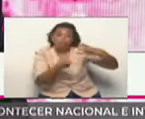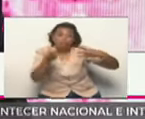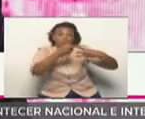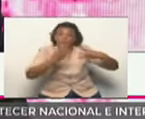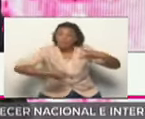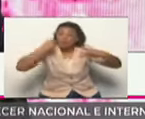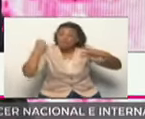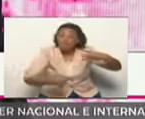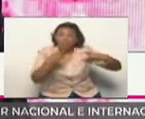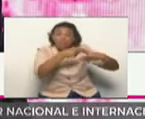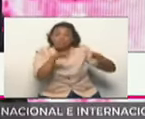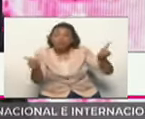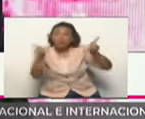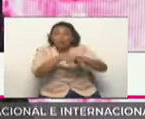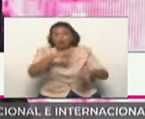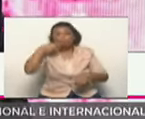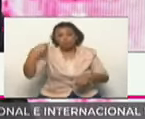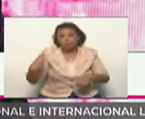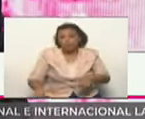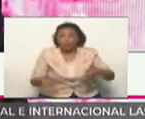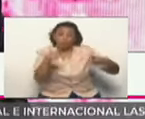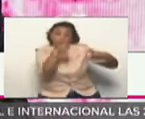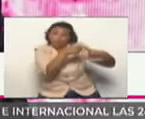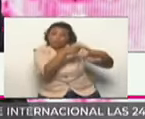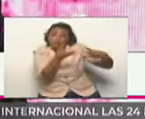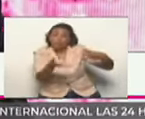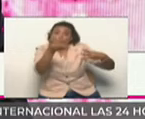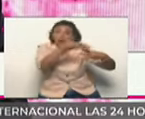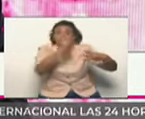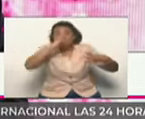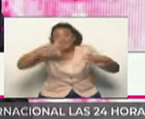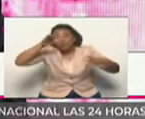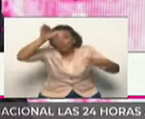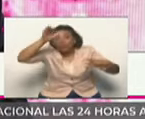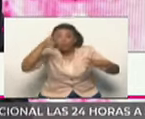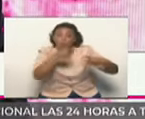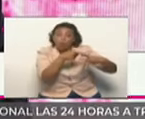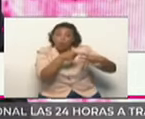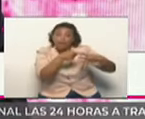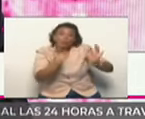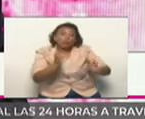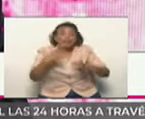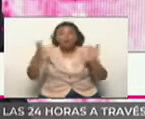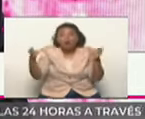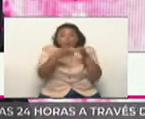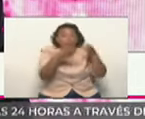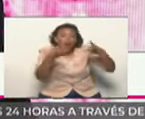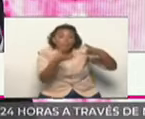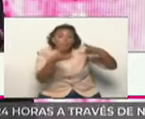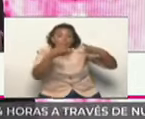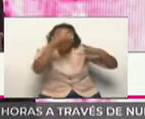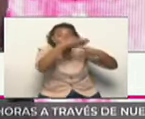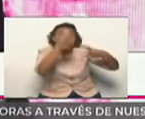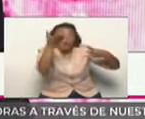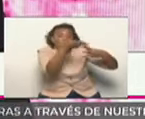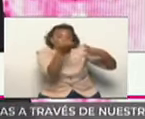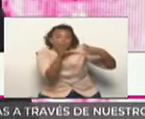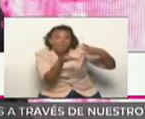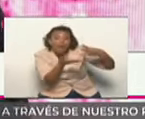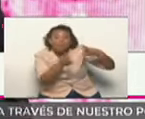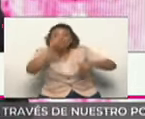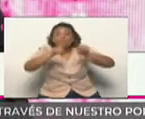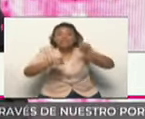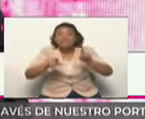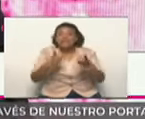potencias emergentes más importantes de la historia de los próximos años. Así que aquí estamos agrupados, la superpotencia con su